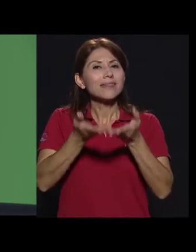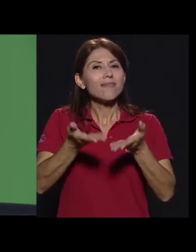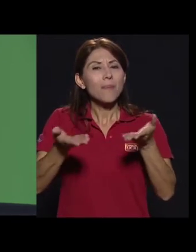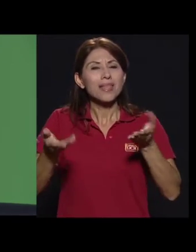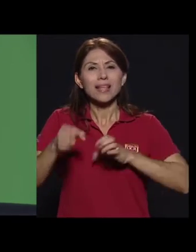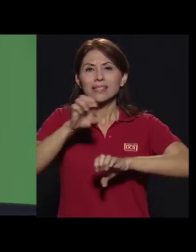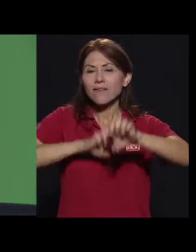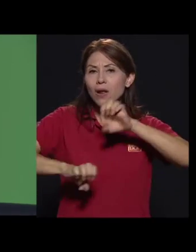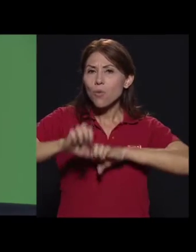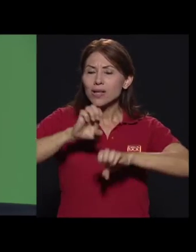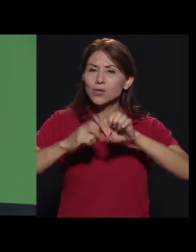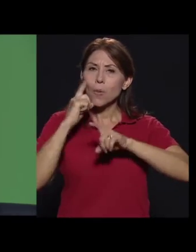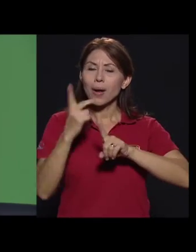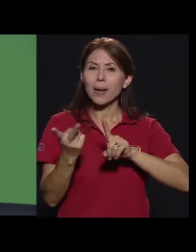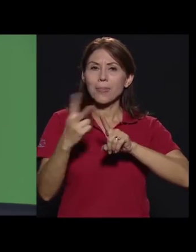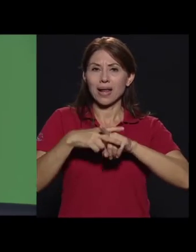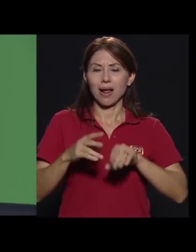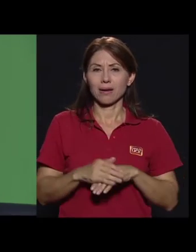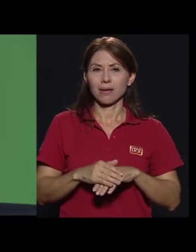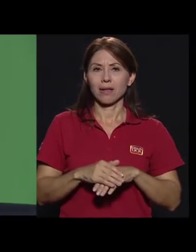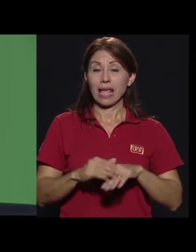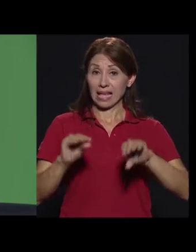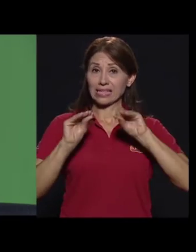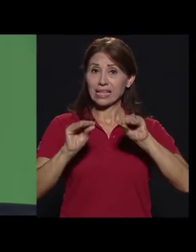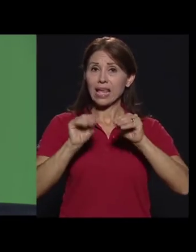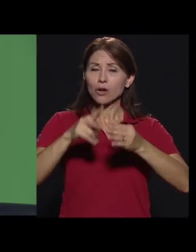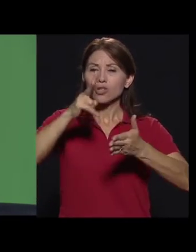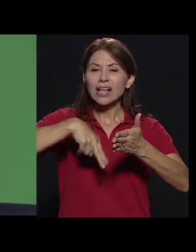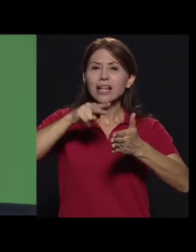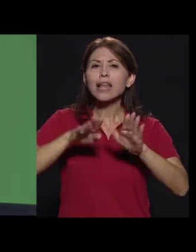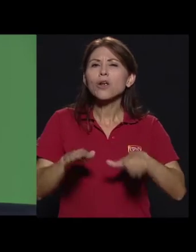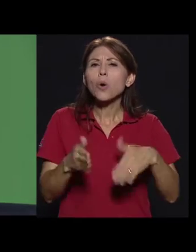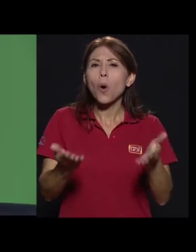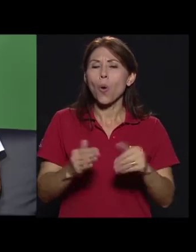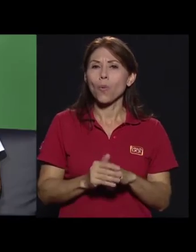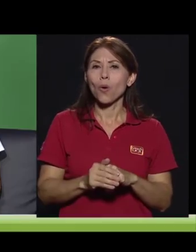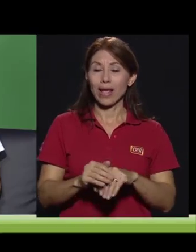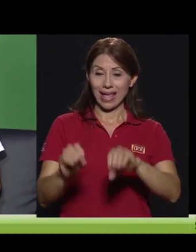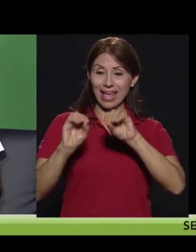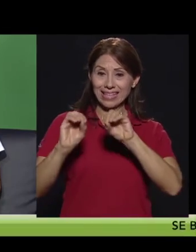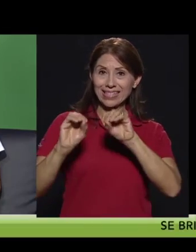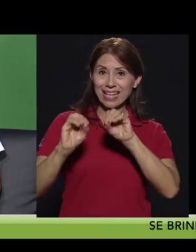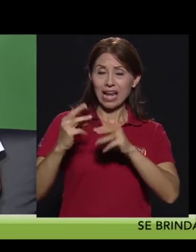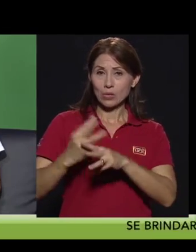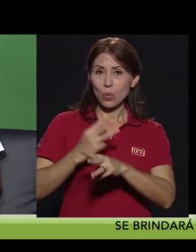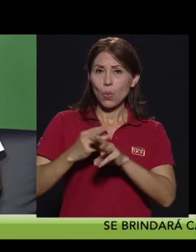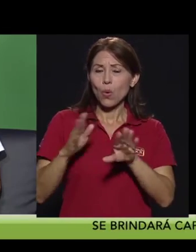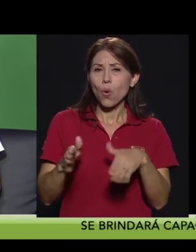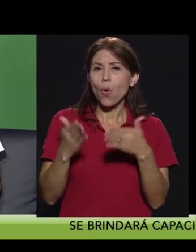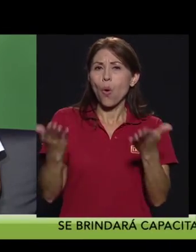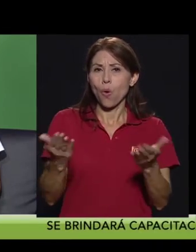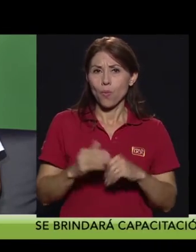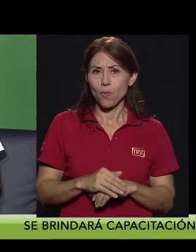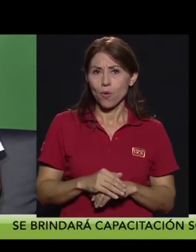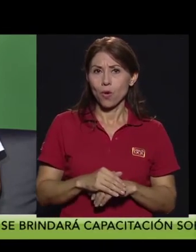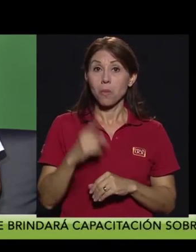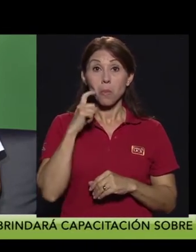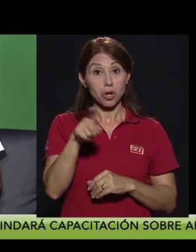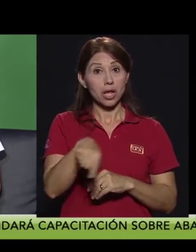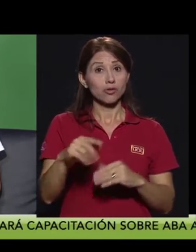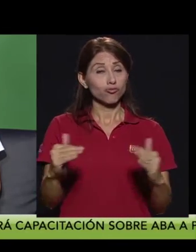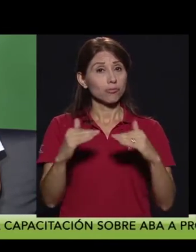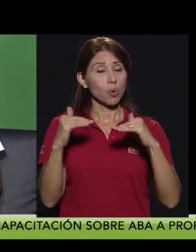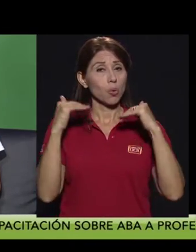aplicar, cómo enseñarlos a leer, cómo enseñarles aritmética, porque no solo es de bajo rendimiento, sino también de alto rendimiento,